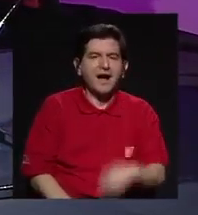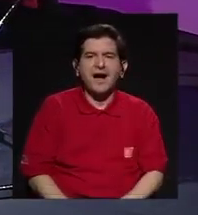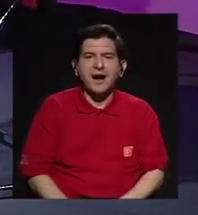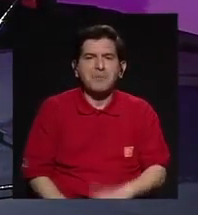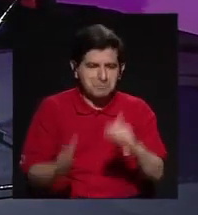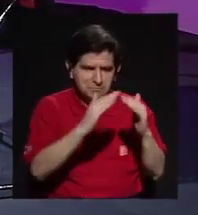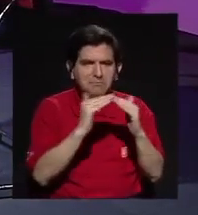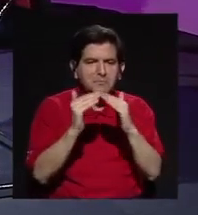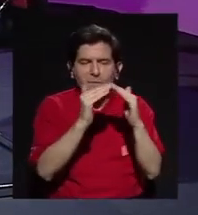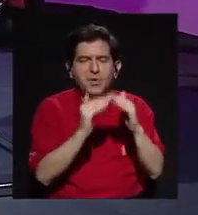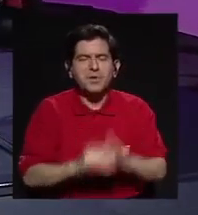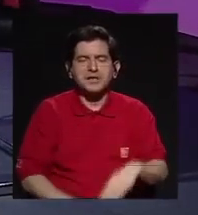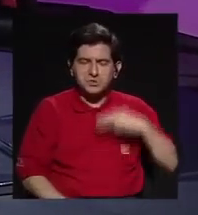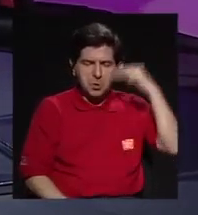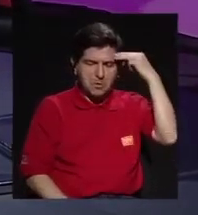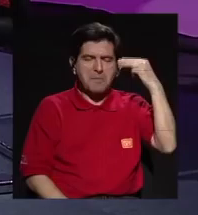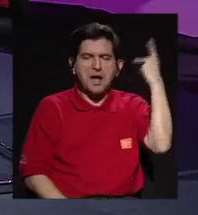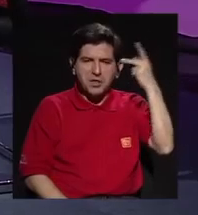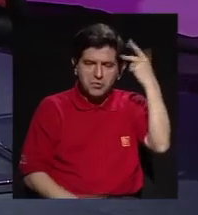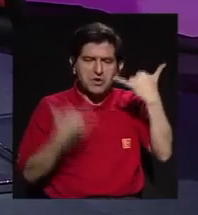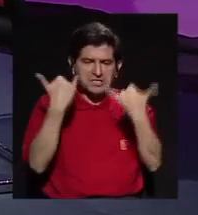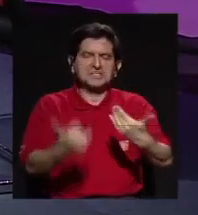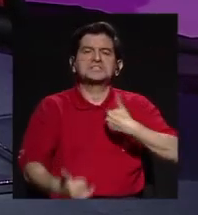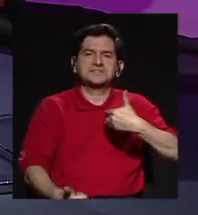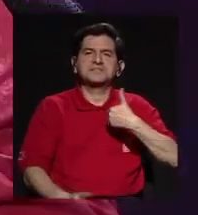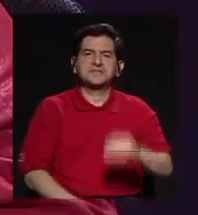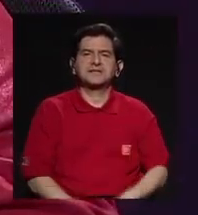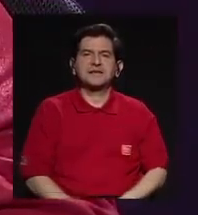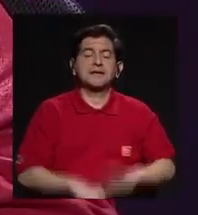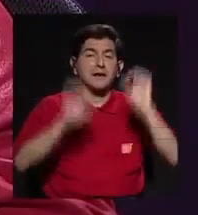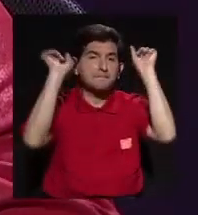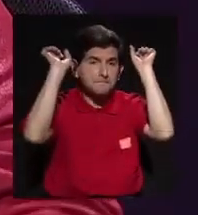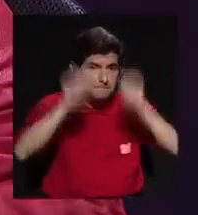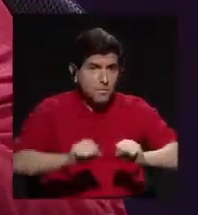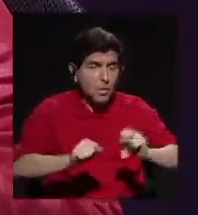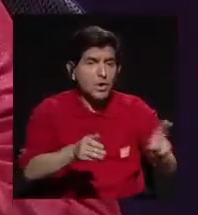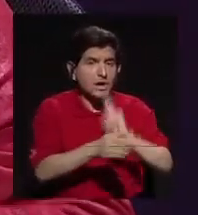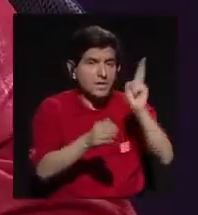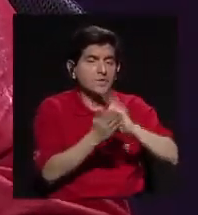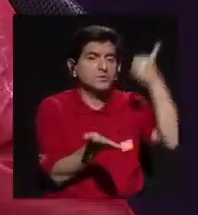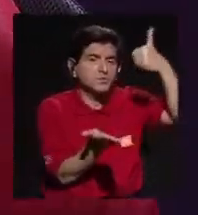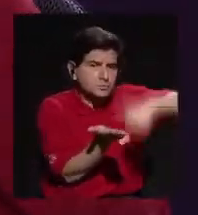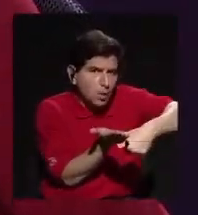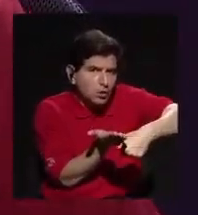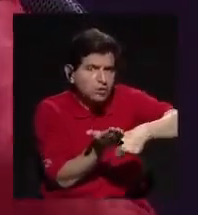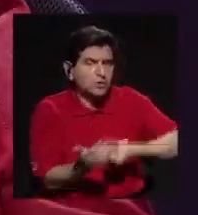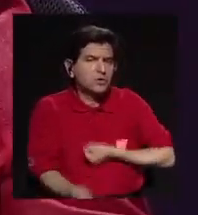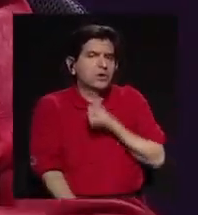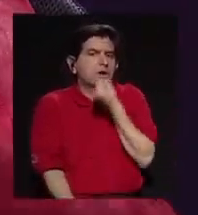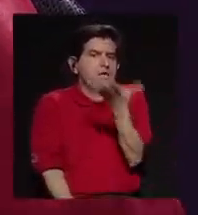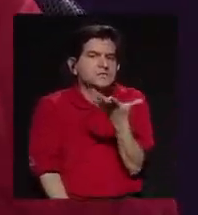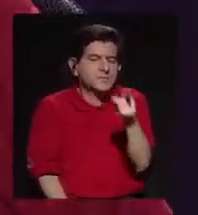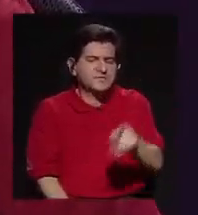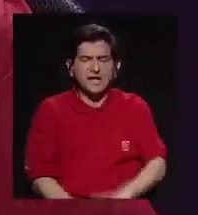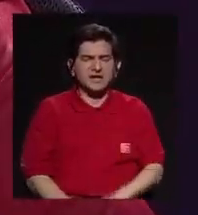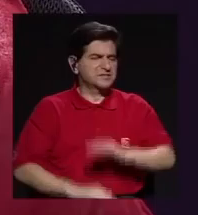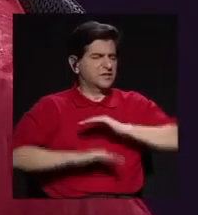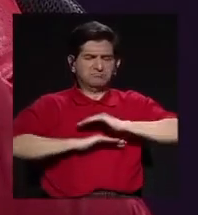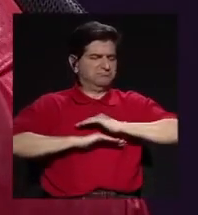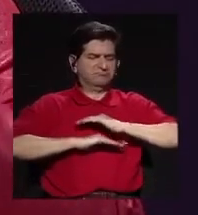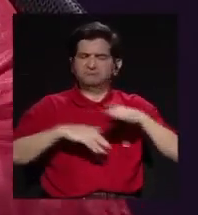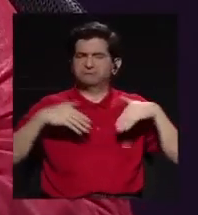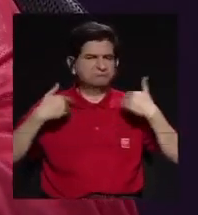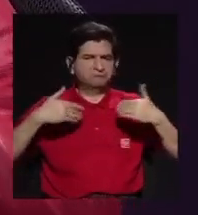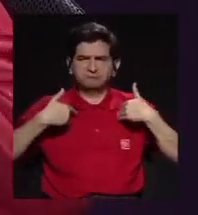madurez política determinada que logra poder usar el voto para manifestar esos descontentos, para